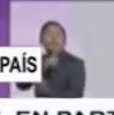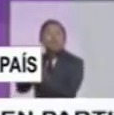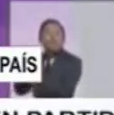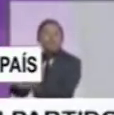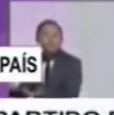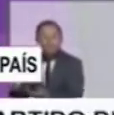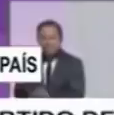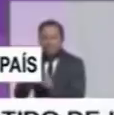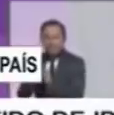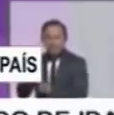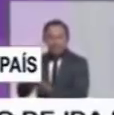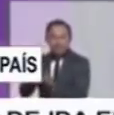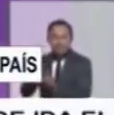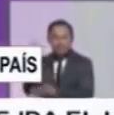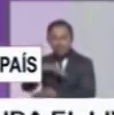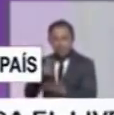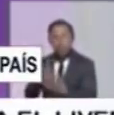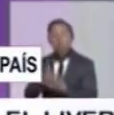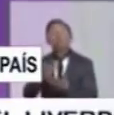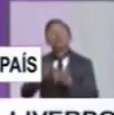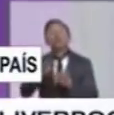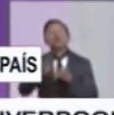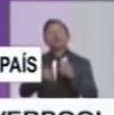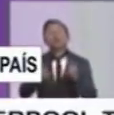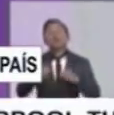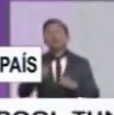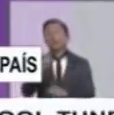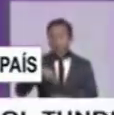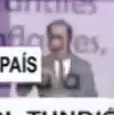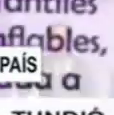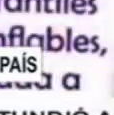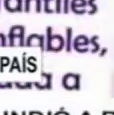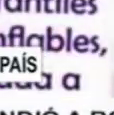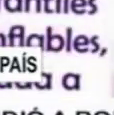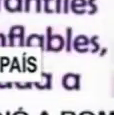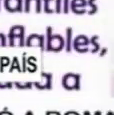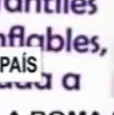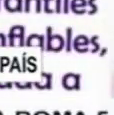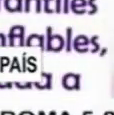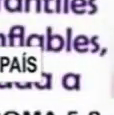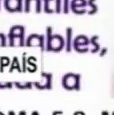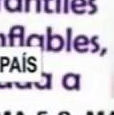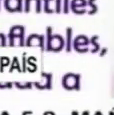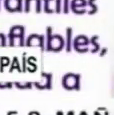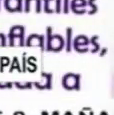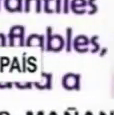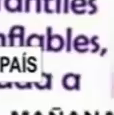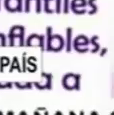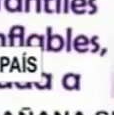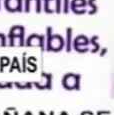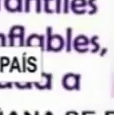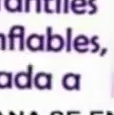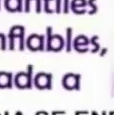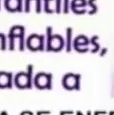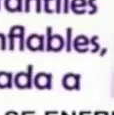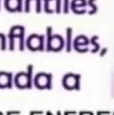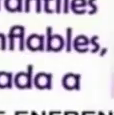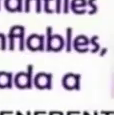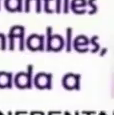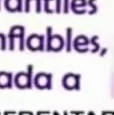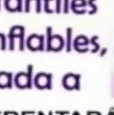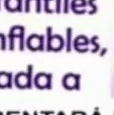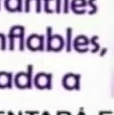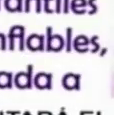debate, ¿cuál era la narrativa en los medios de comunicación? Es inevitable que gane el triunfo de López Obrador. Este arroz ya se